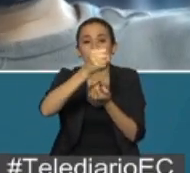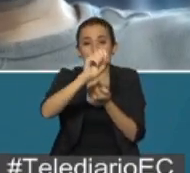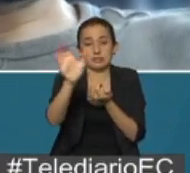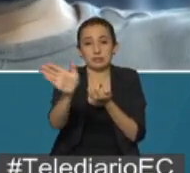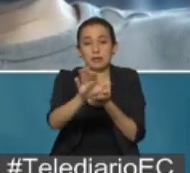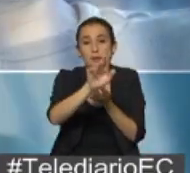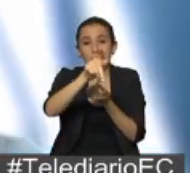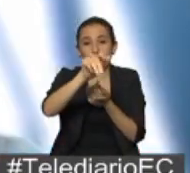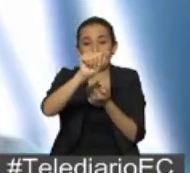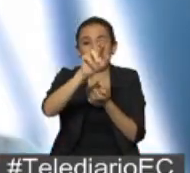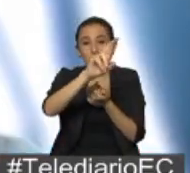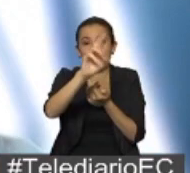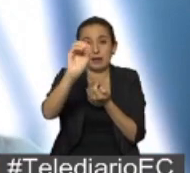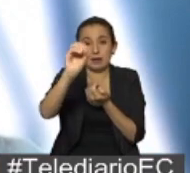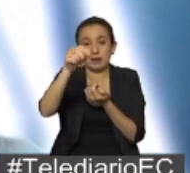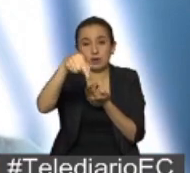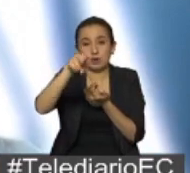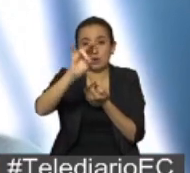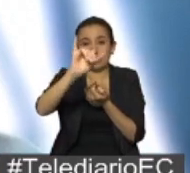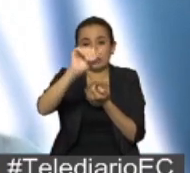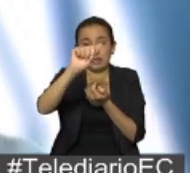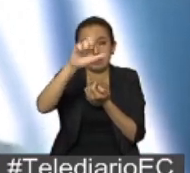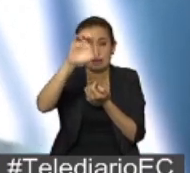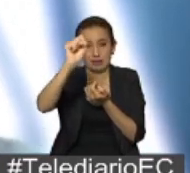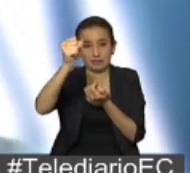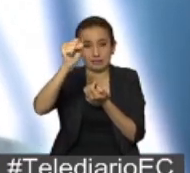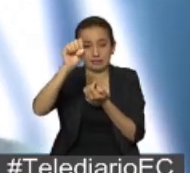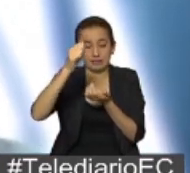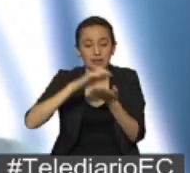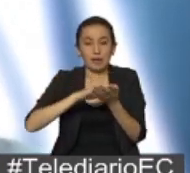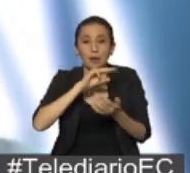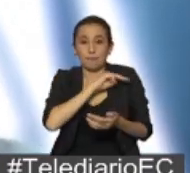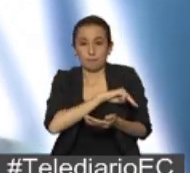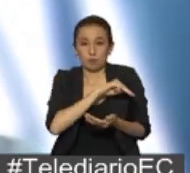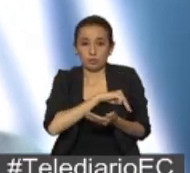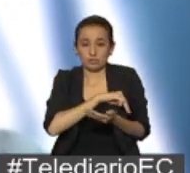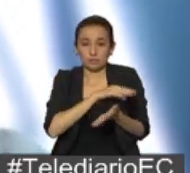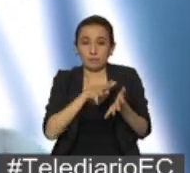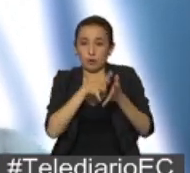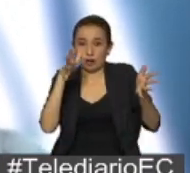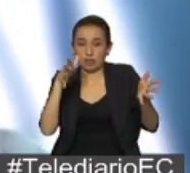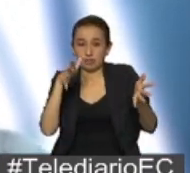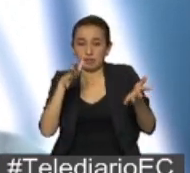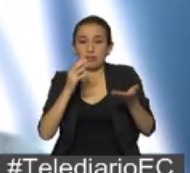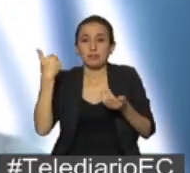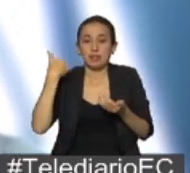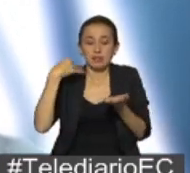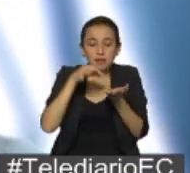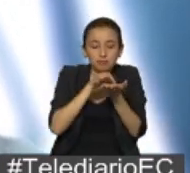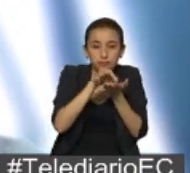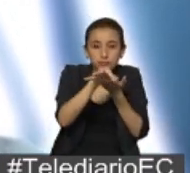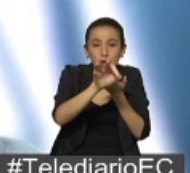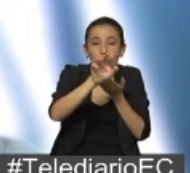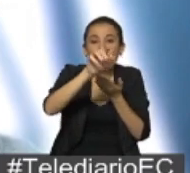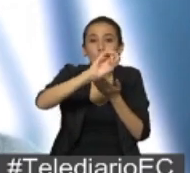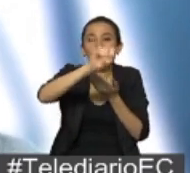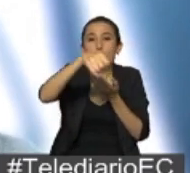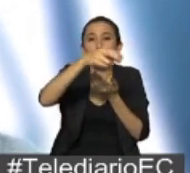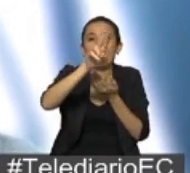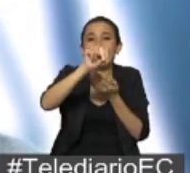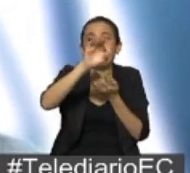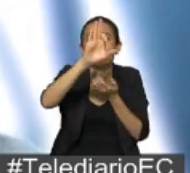Nos podrían solicitar, también son parte de nuestros clientes, es un gobierno autónomo descentralizado y puede hacer este mismo